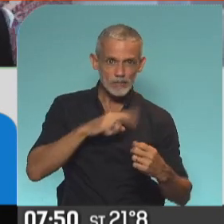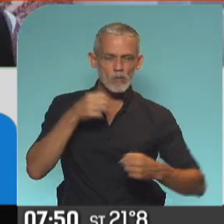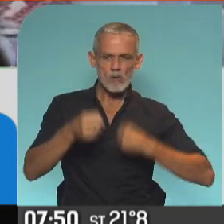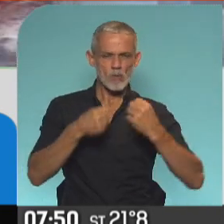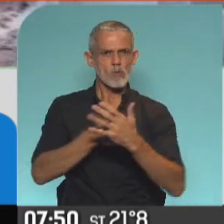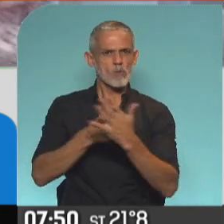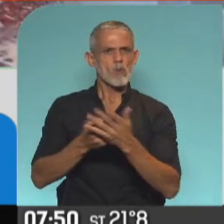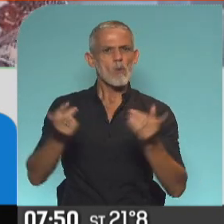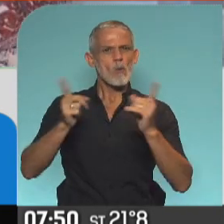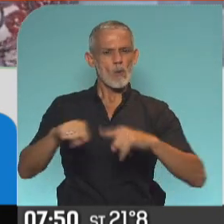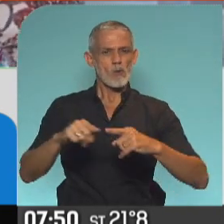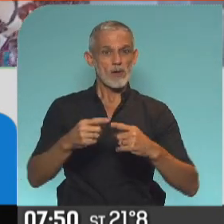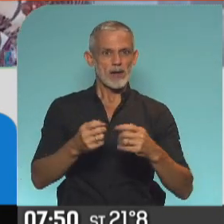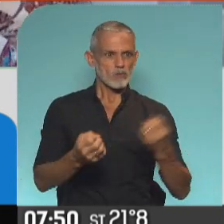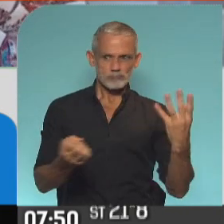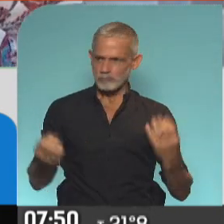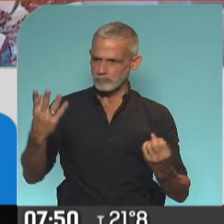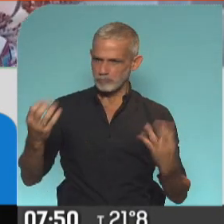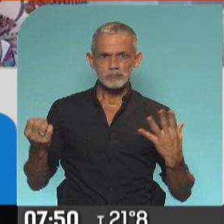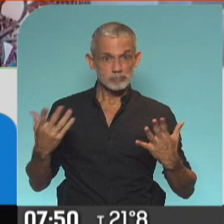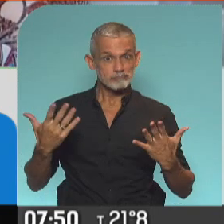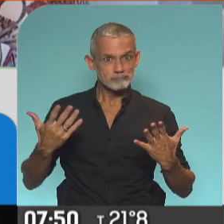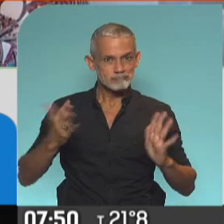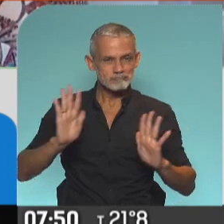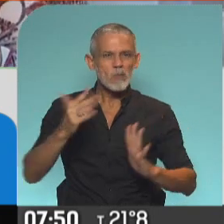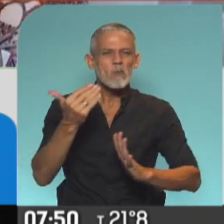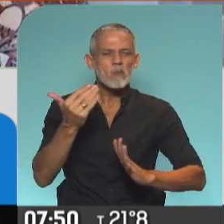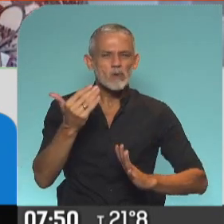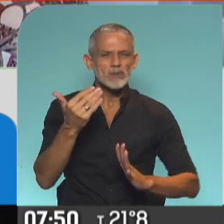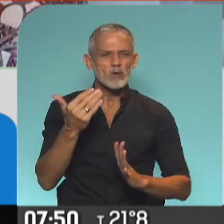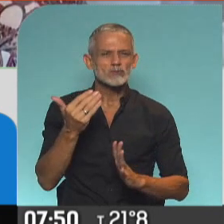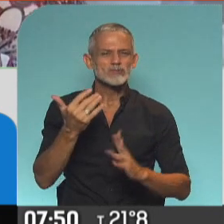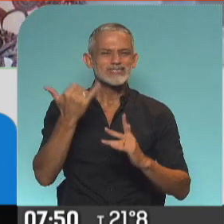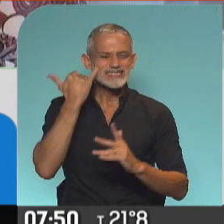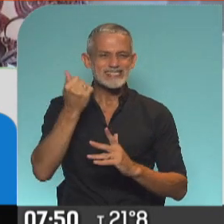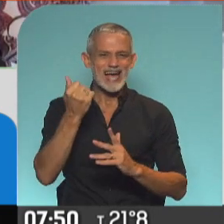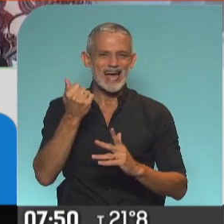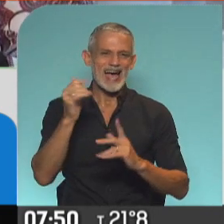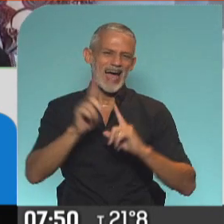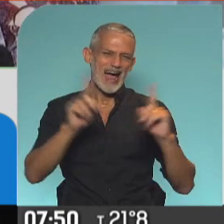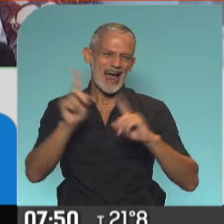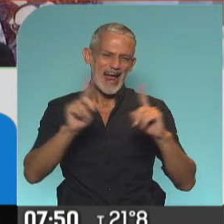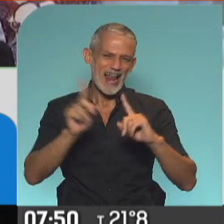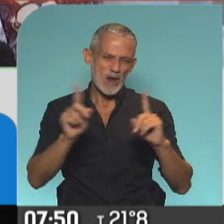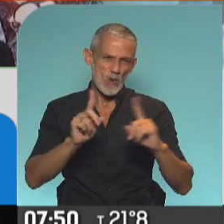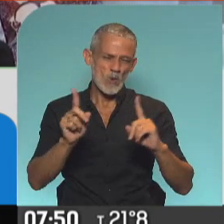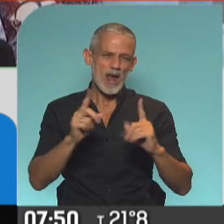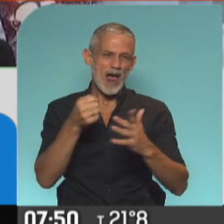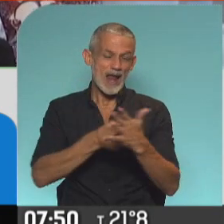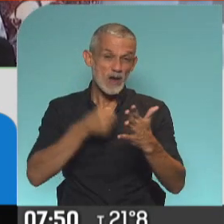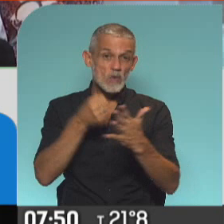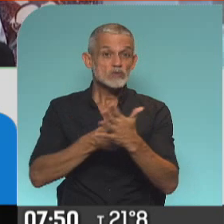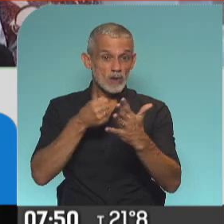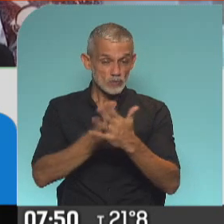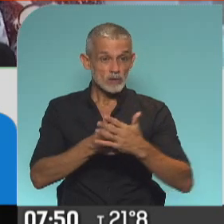feminismos y, en fin, ahí pudimos consagrar entonces ya esas luchas